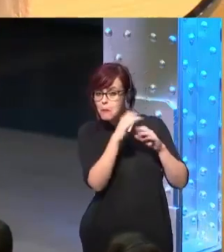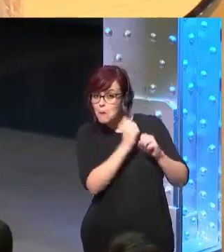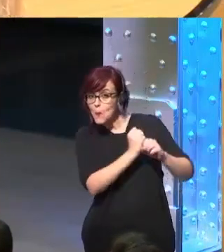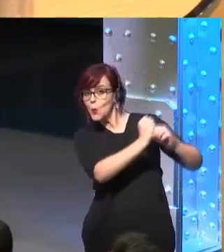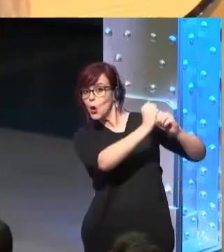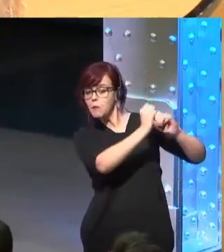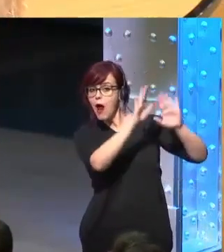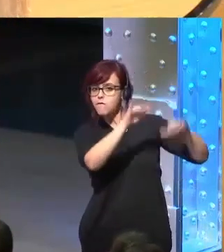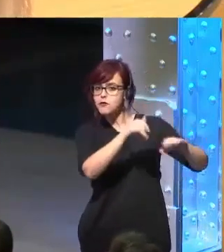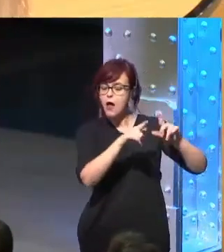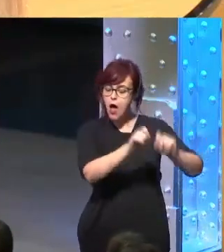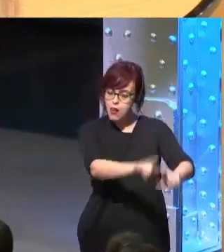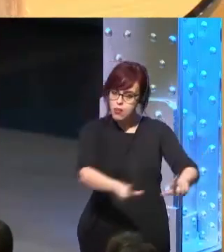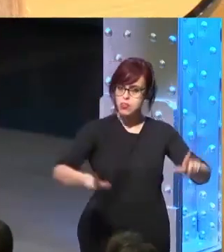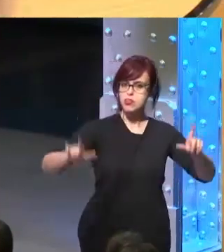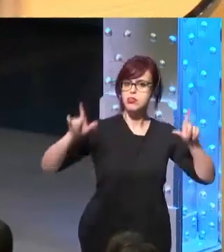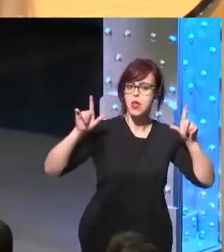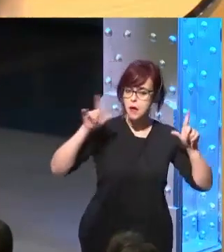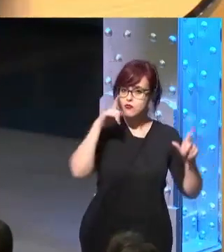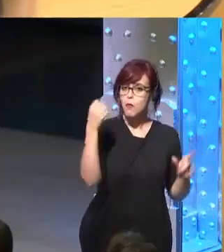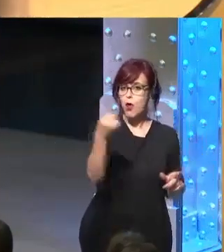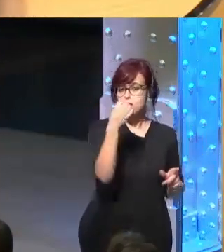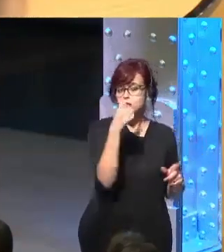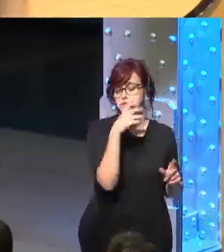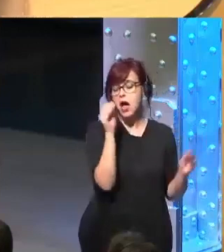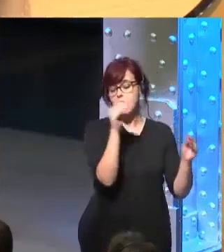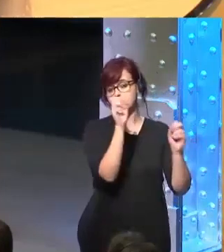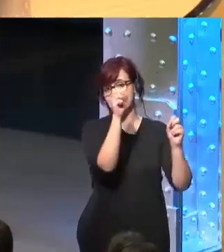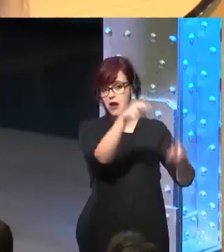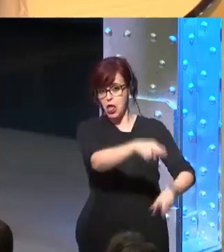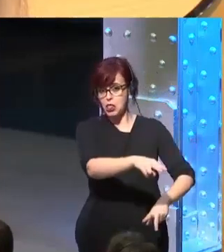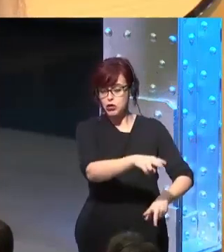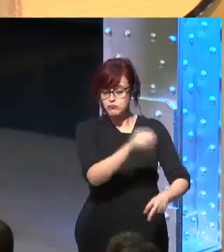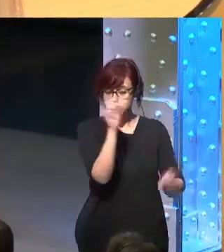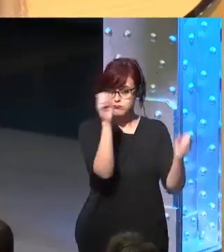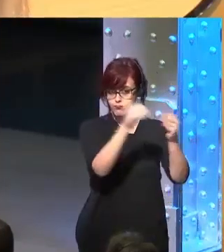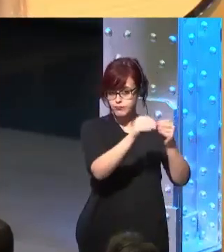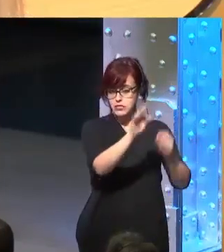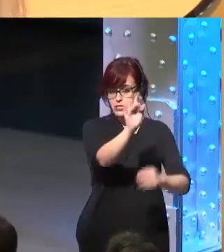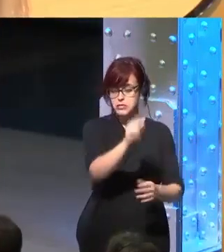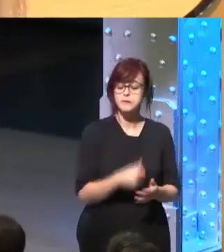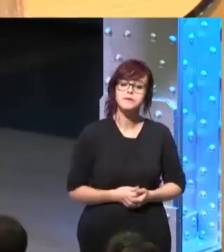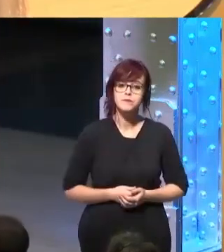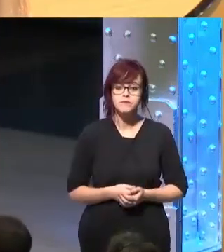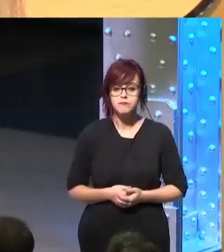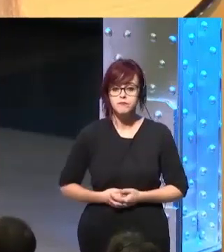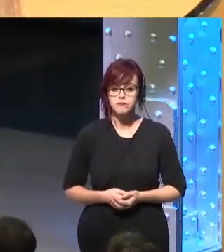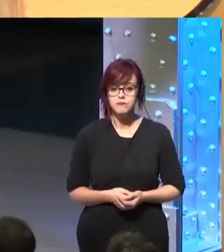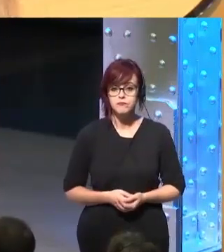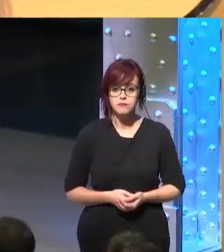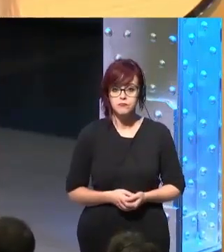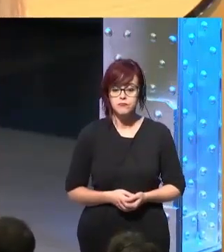en una mujer poderosa. Pero bueno, estoy de acuerdo con usted, la verdad, es totalmente de acuerdo.